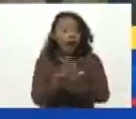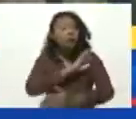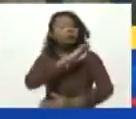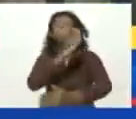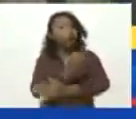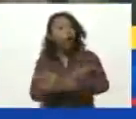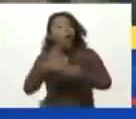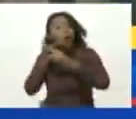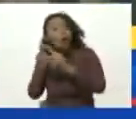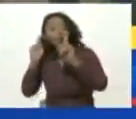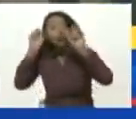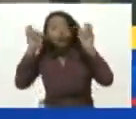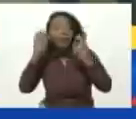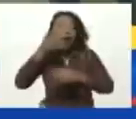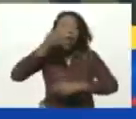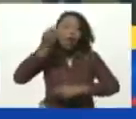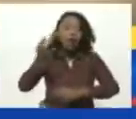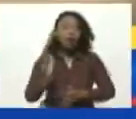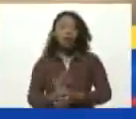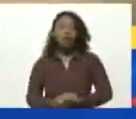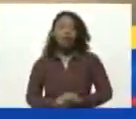potenciales y otra cosa es la realidad.